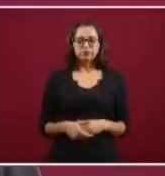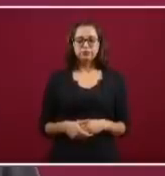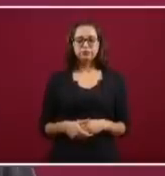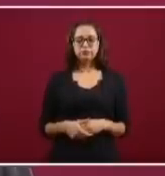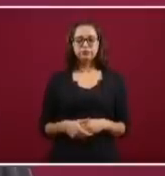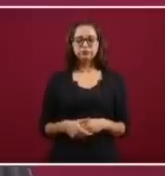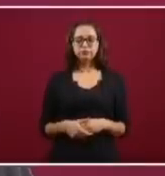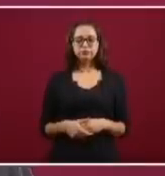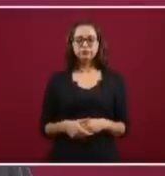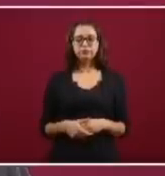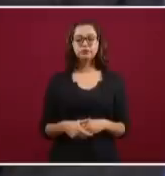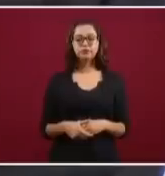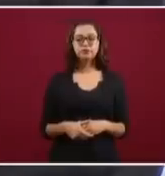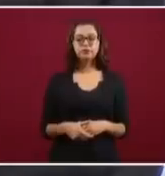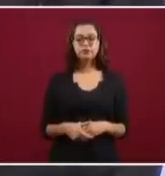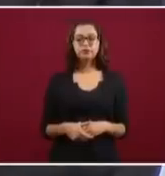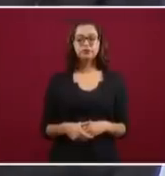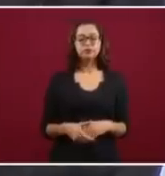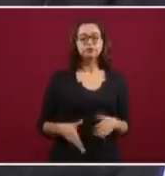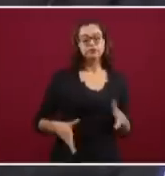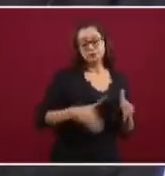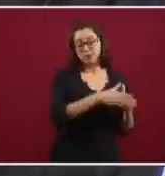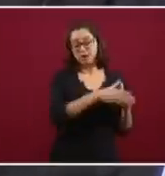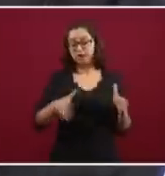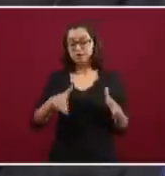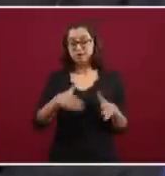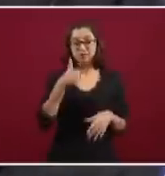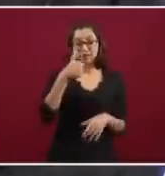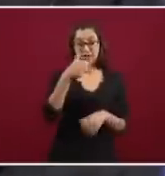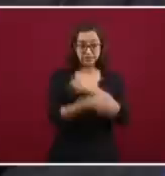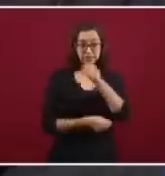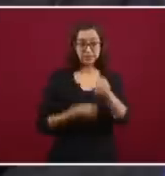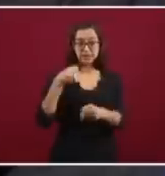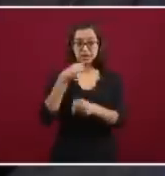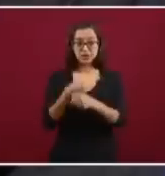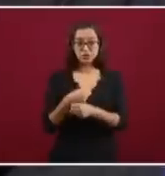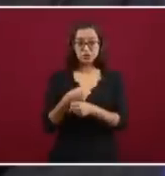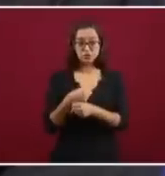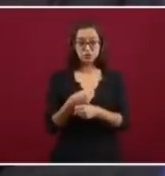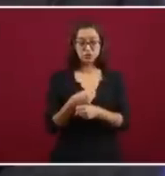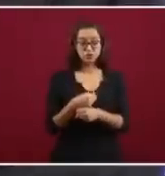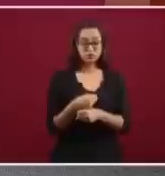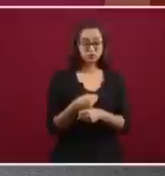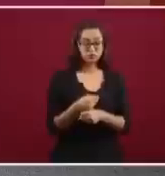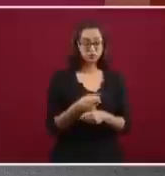Y en ese sexenio, de todos los asesinados